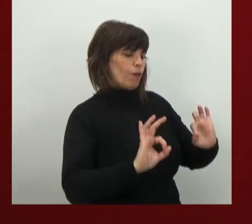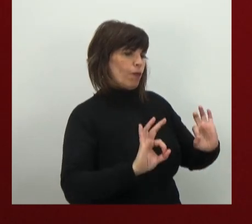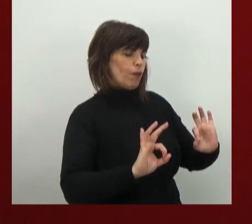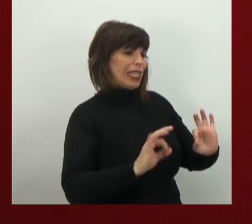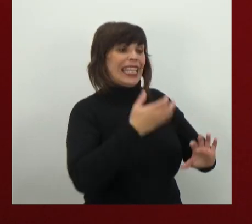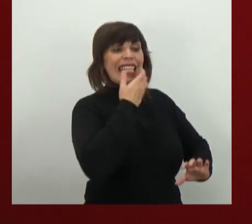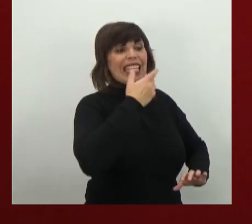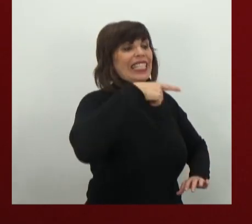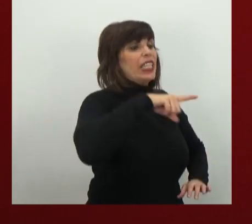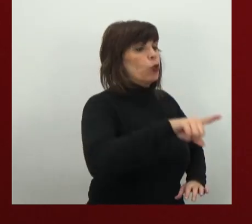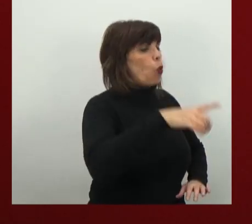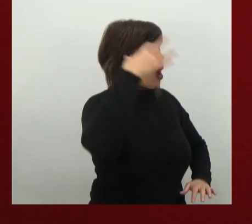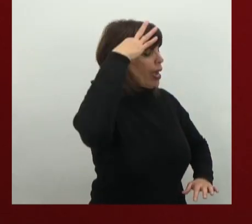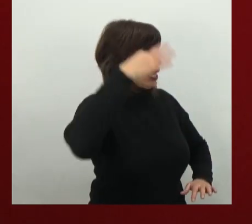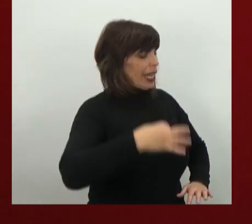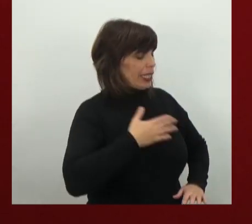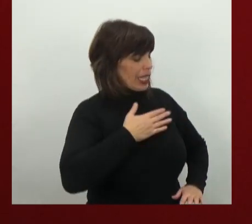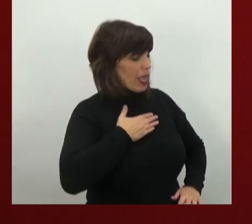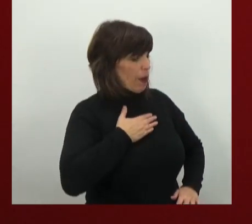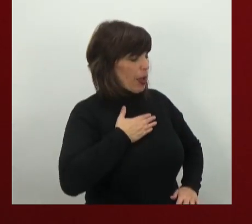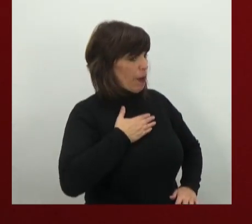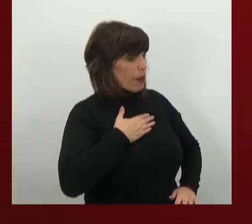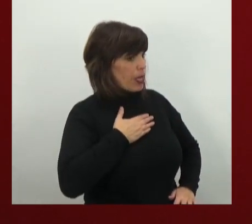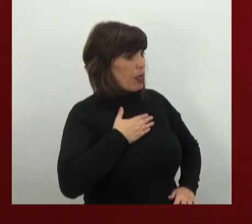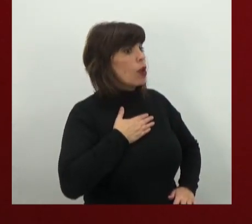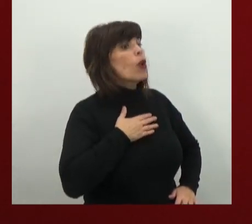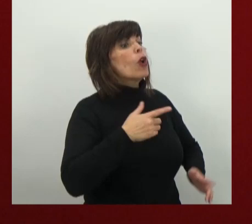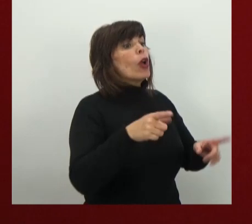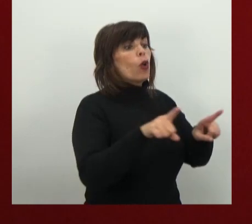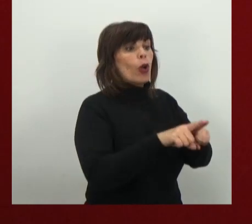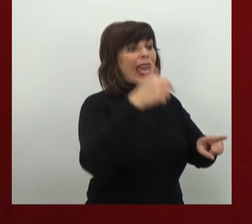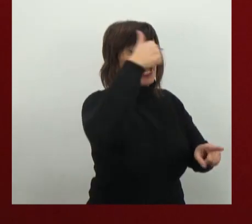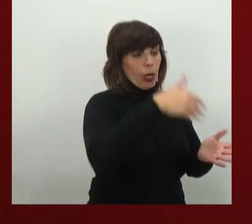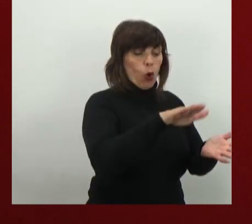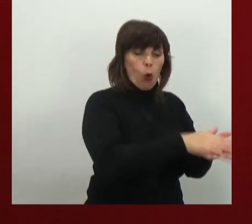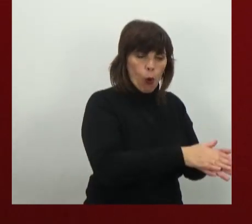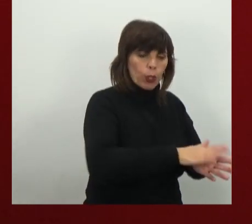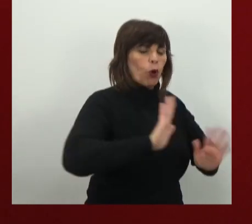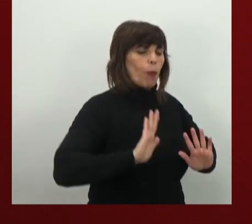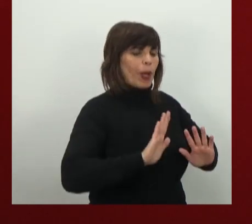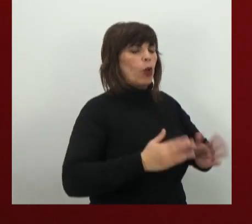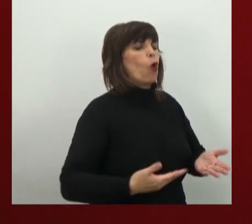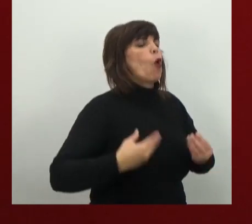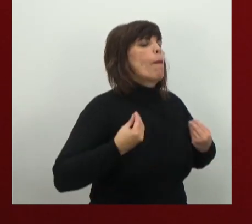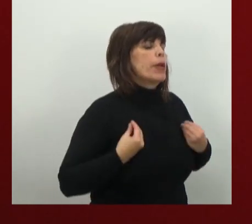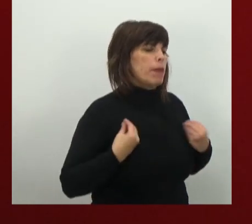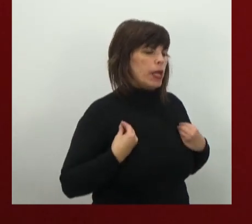El que cree en mí como tu hermano, aunque esté muerto, vivirá. Y todo aquel que vive y cree